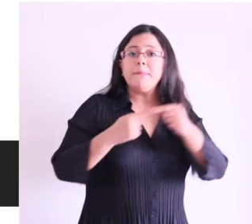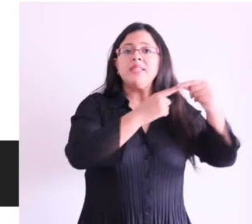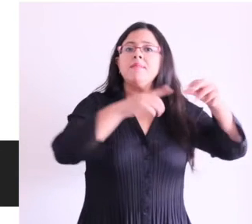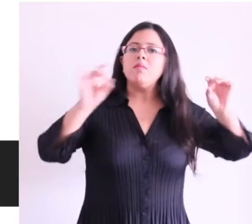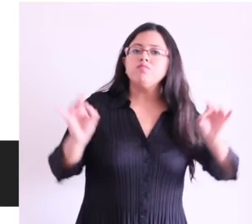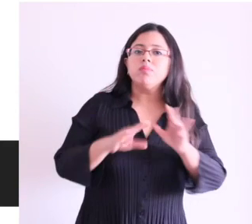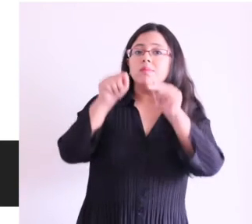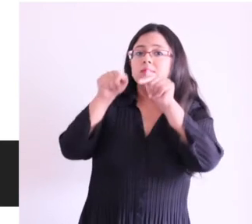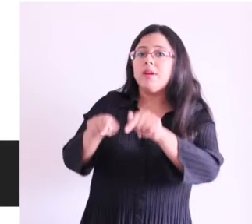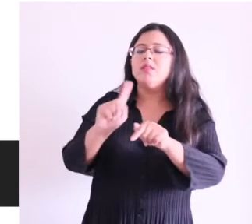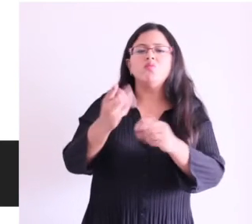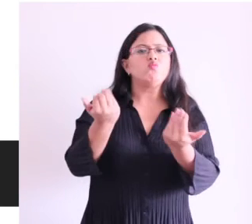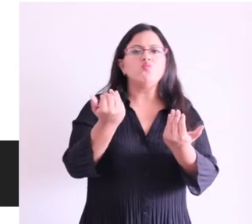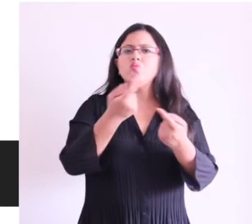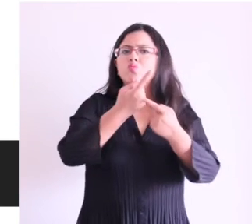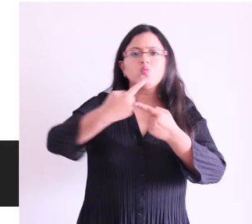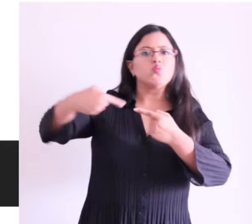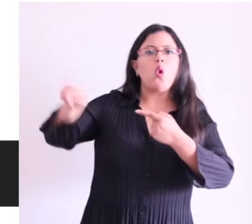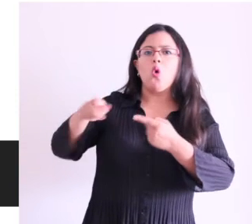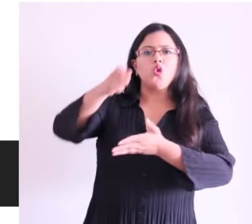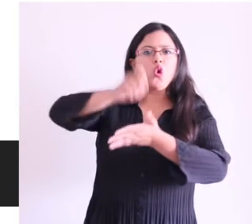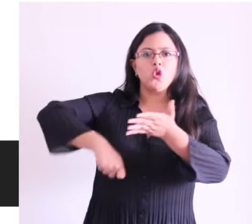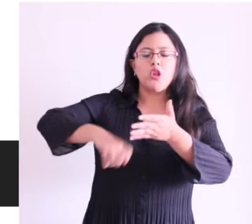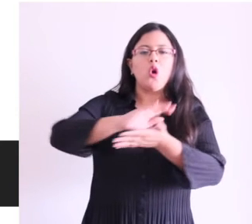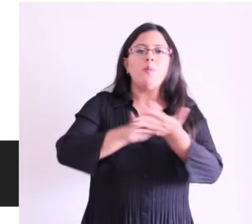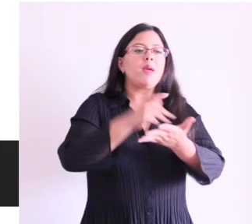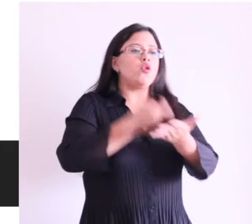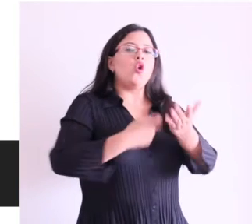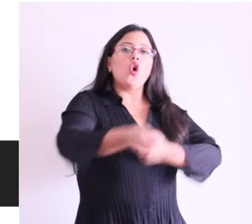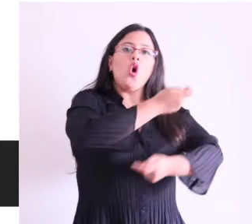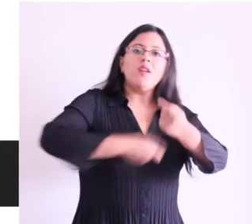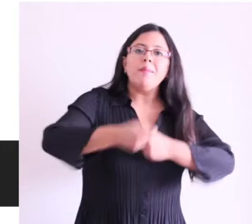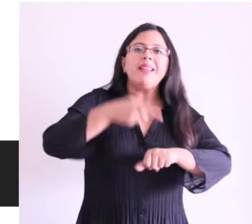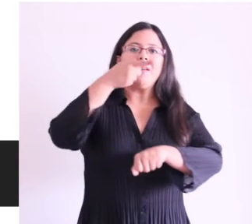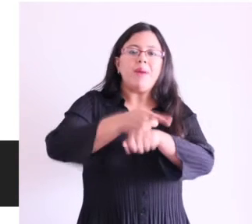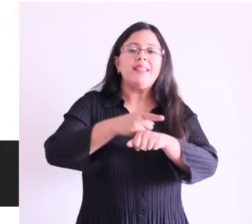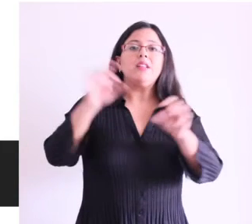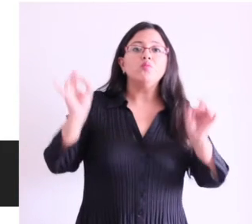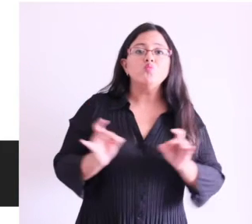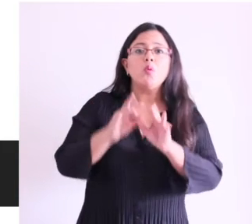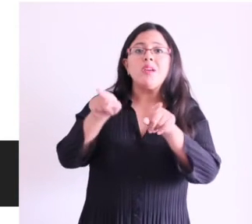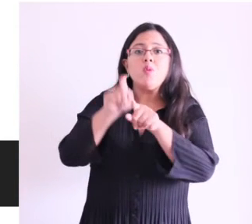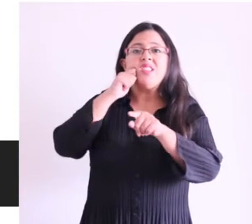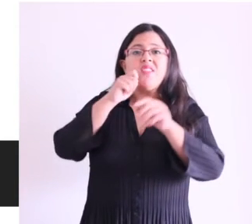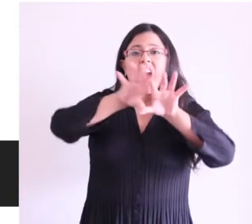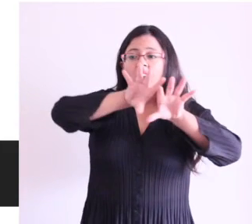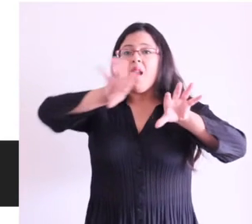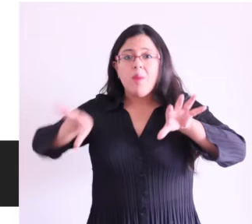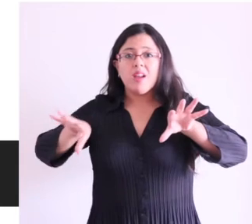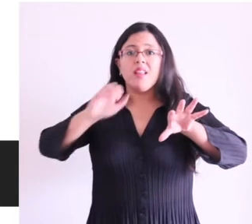principal, este no requiere la existencia de otro contrato, ejemplo, compraventa, mandato. En el caso de que sea